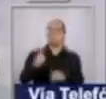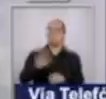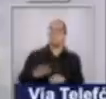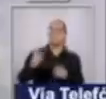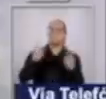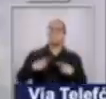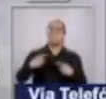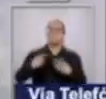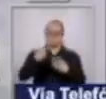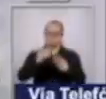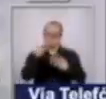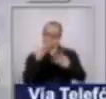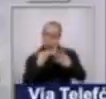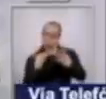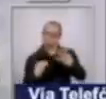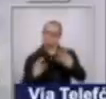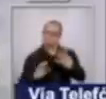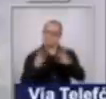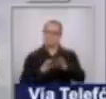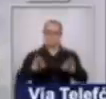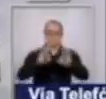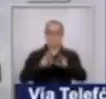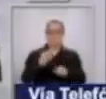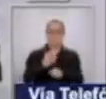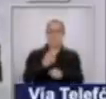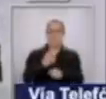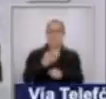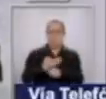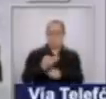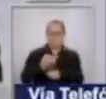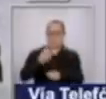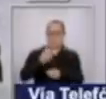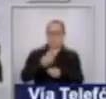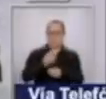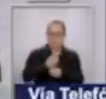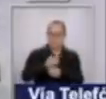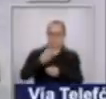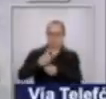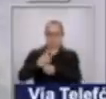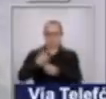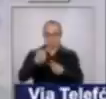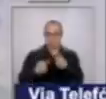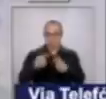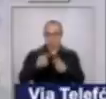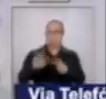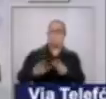y creo que esto le resta a su campaña.